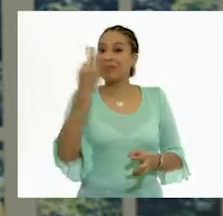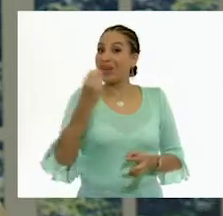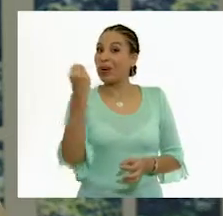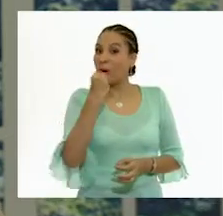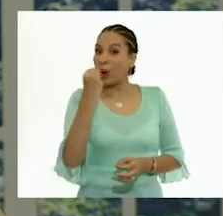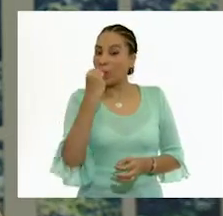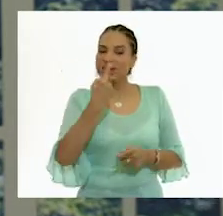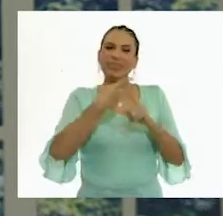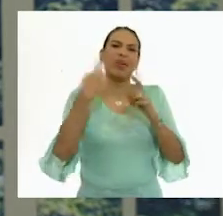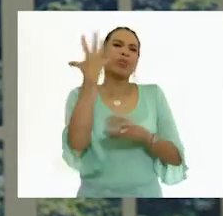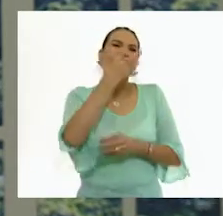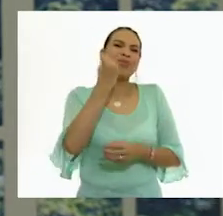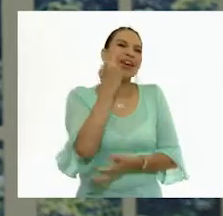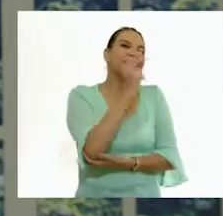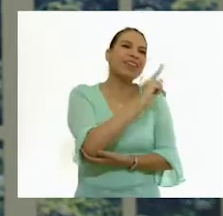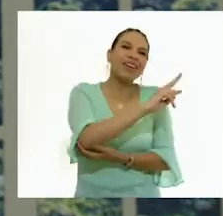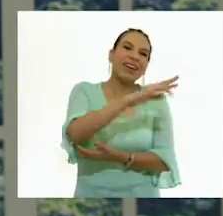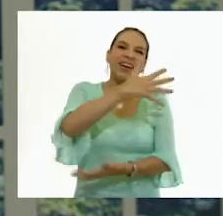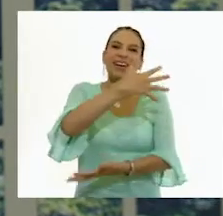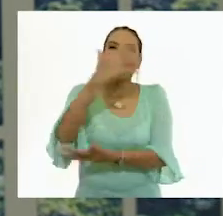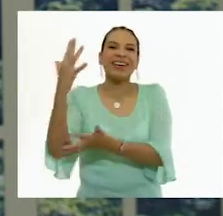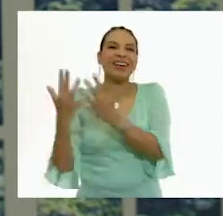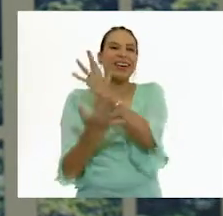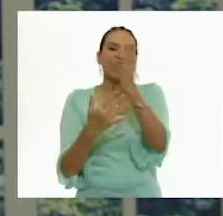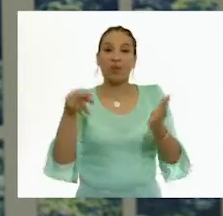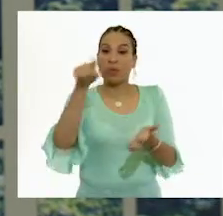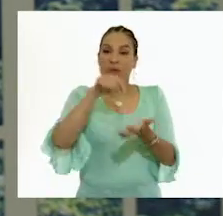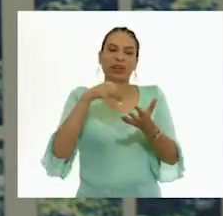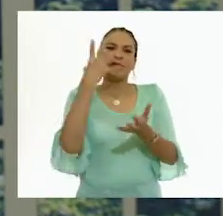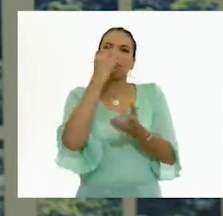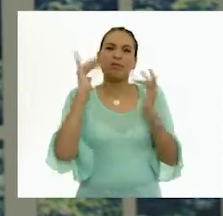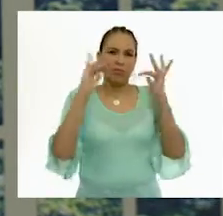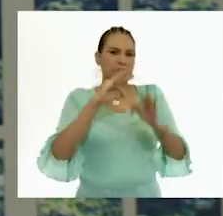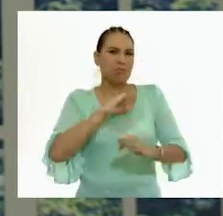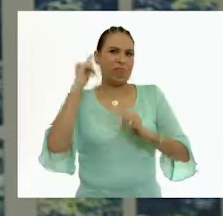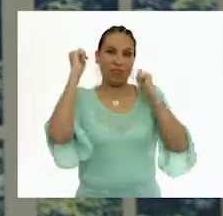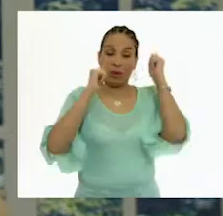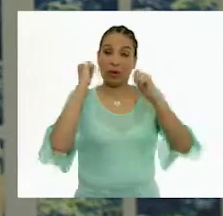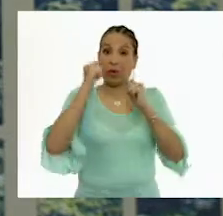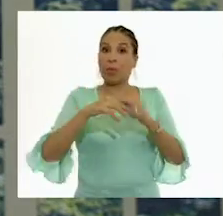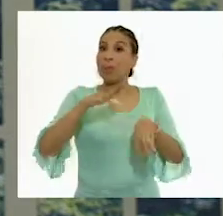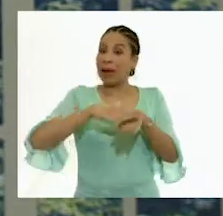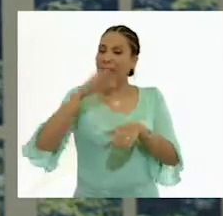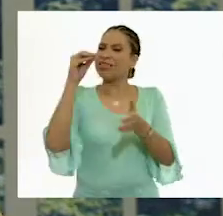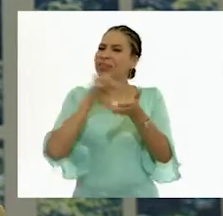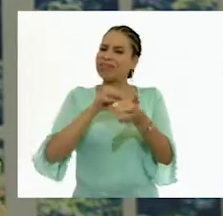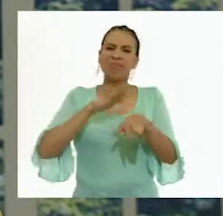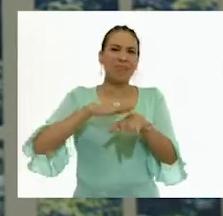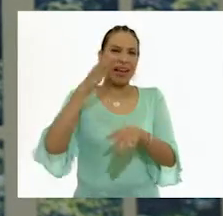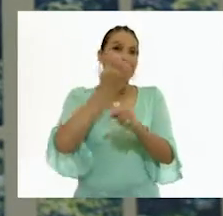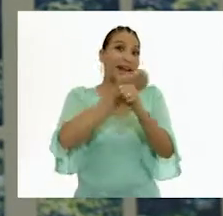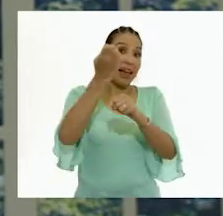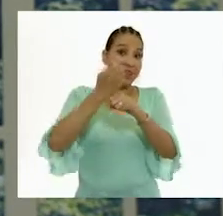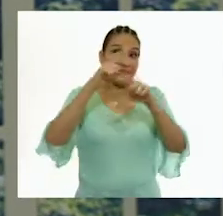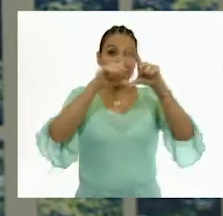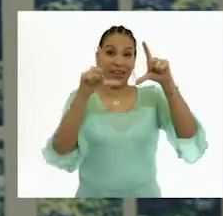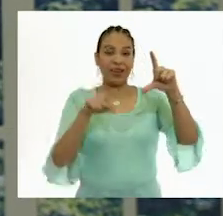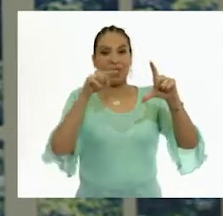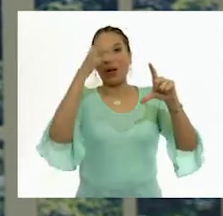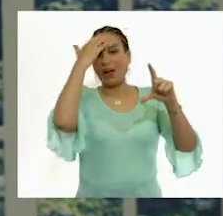y bellos paisajes que lo distinguen como un gran destino turístico. Pero aún hay más, mucho más estados que conocer